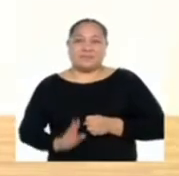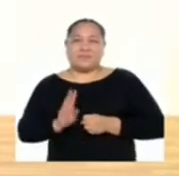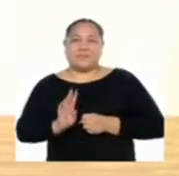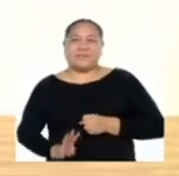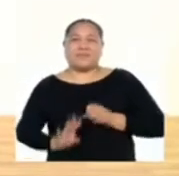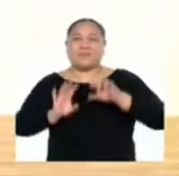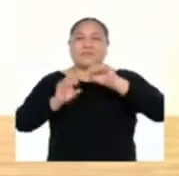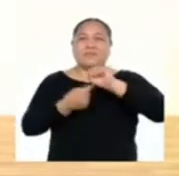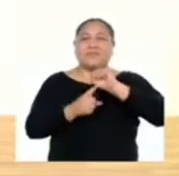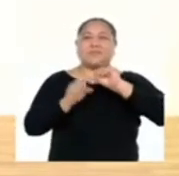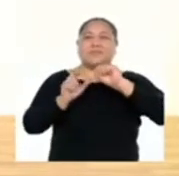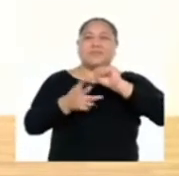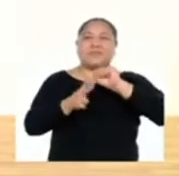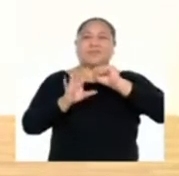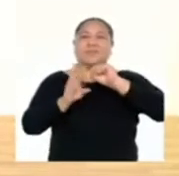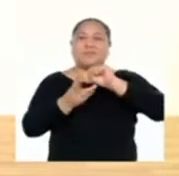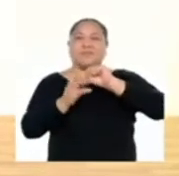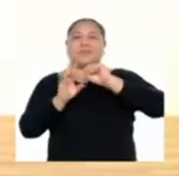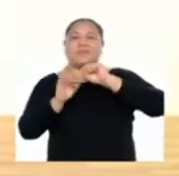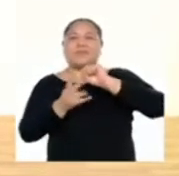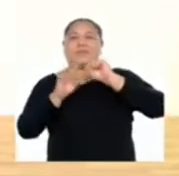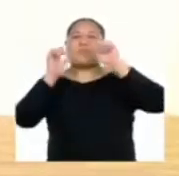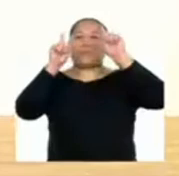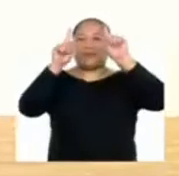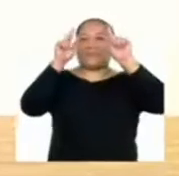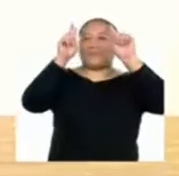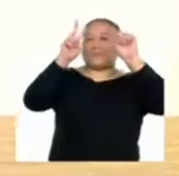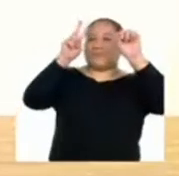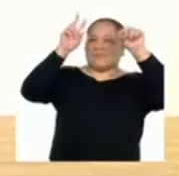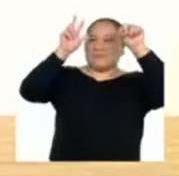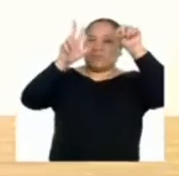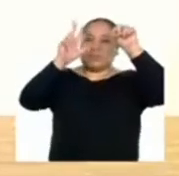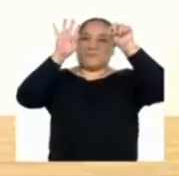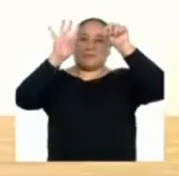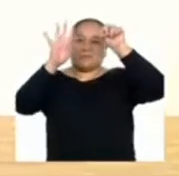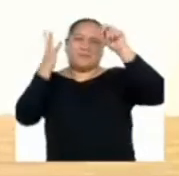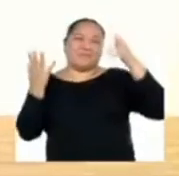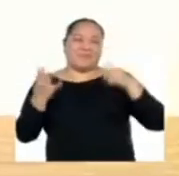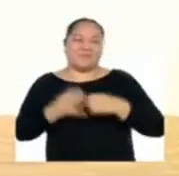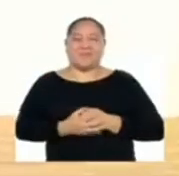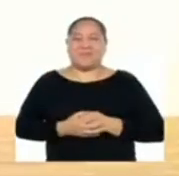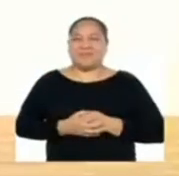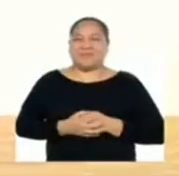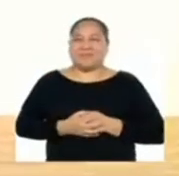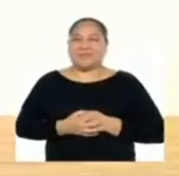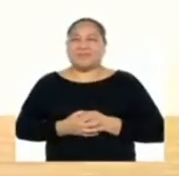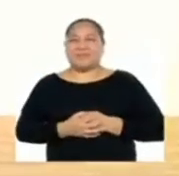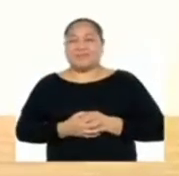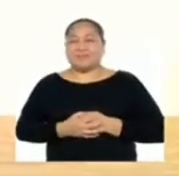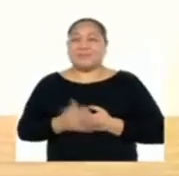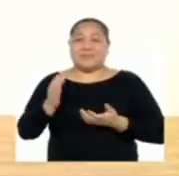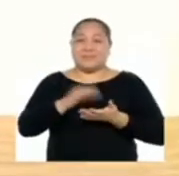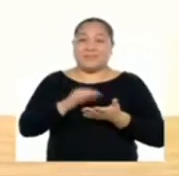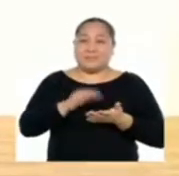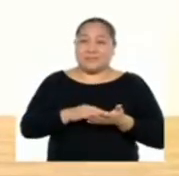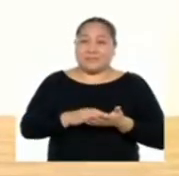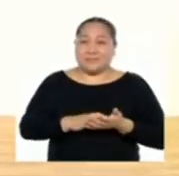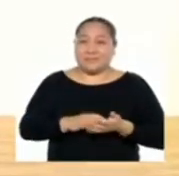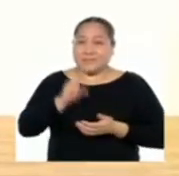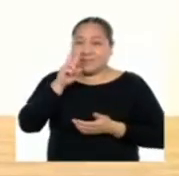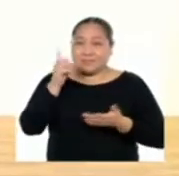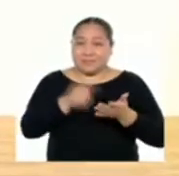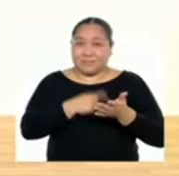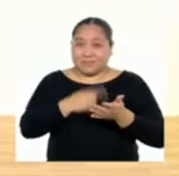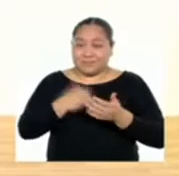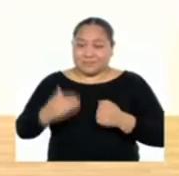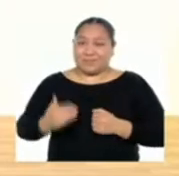2, 3, 4, 5, 6, 7, 8 y 1, 2, 3, 4. Ahora vamos a hacer lo mismo, pero lo vamos a repetir